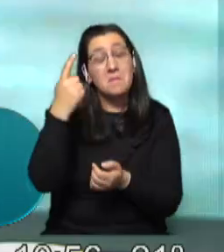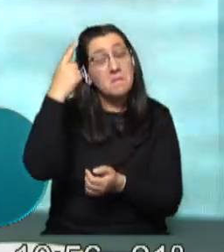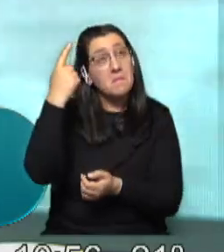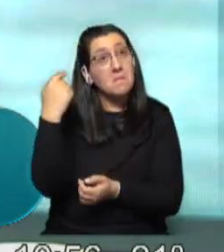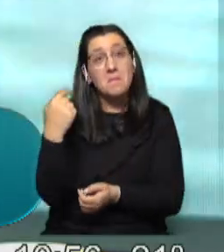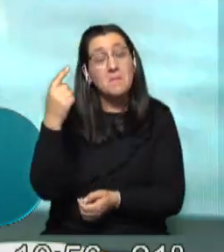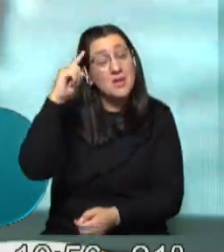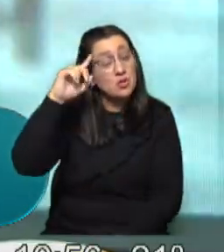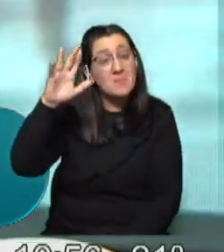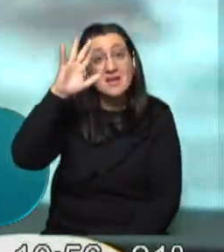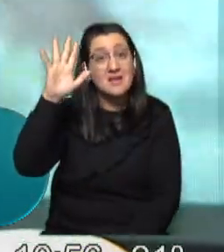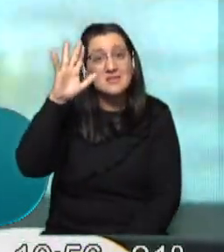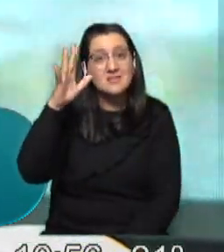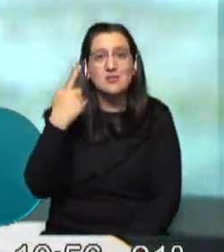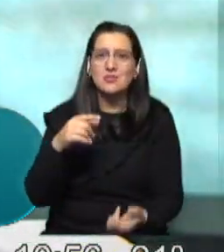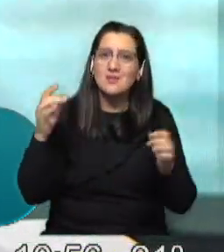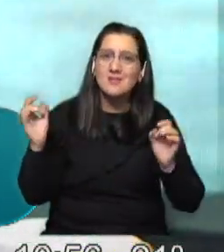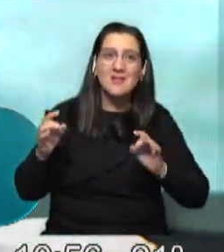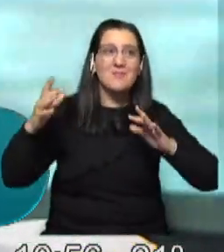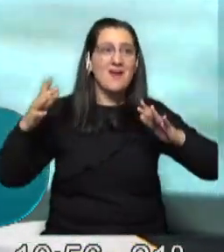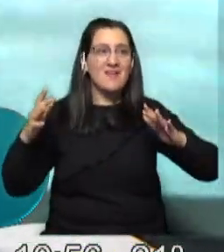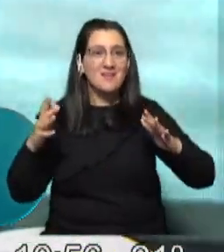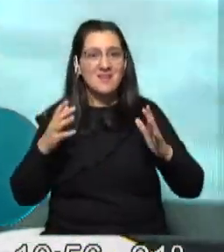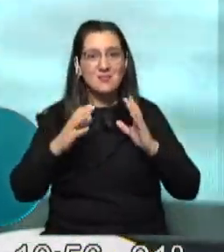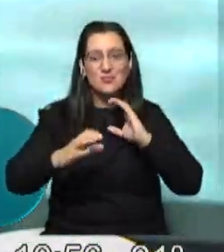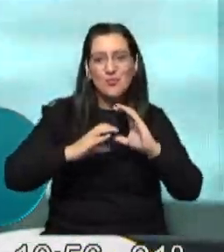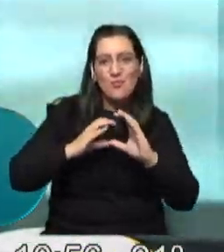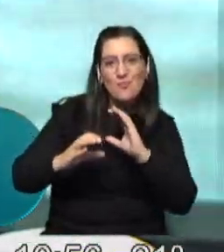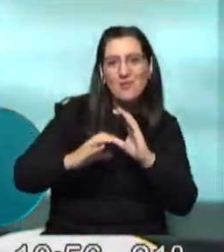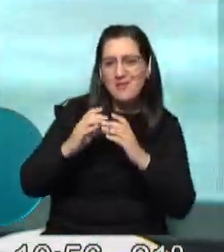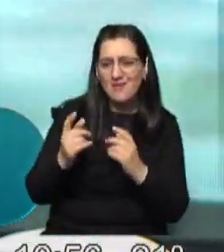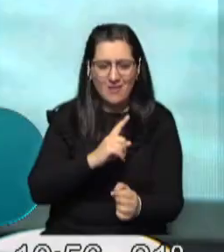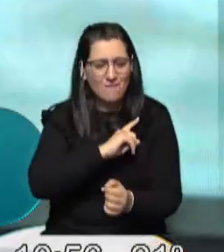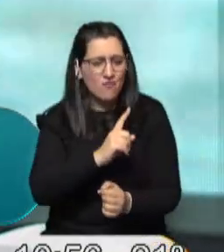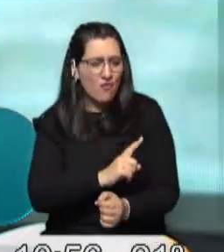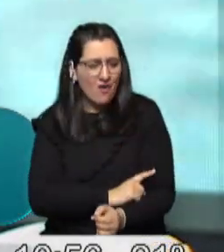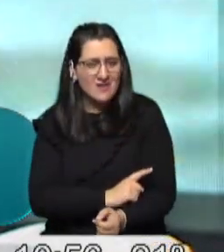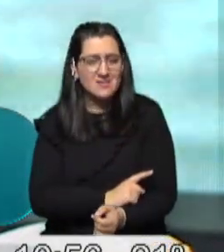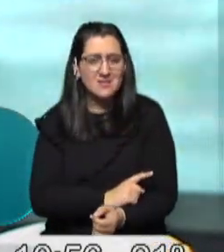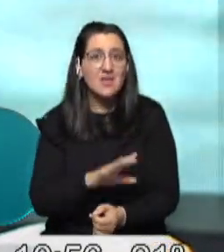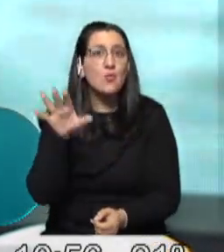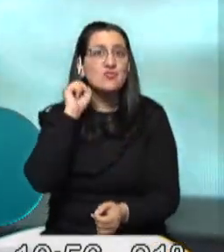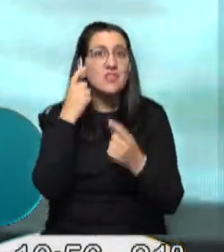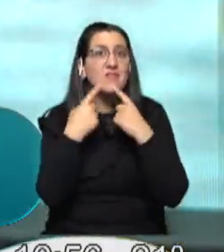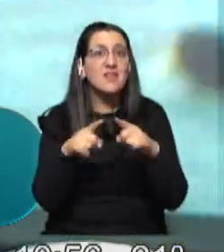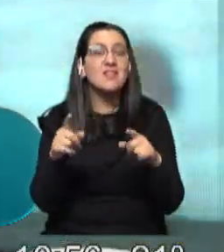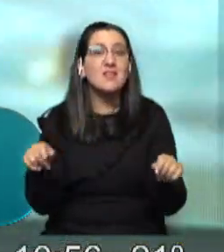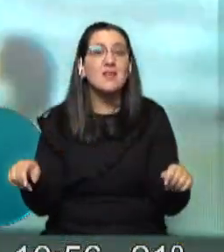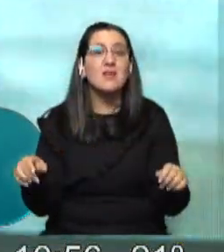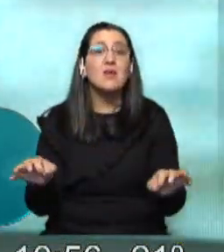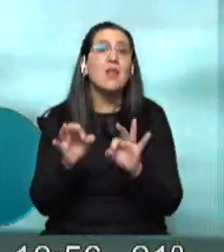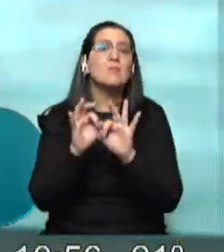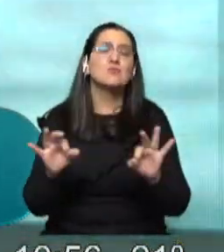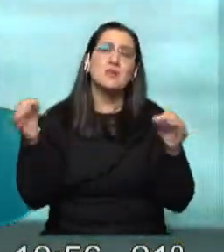magia. Creo que es algo que motiva, fuerza a que la comunicación se reconsidere. Y escuchás distinto, tocas distinto. Ese